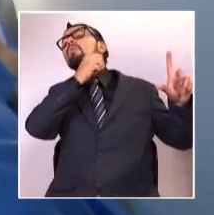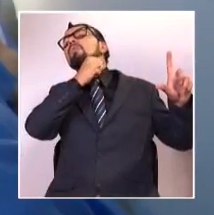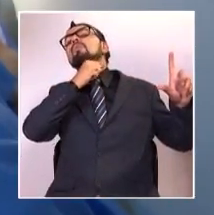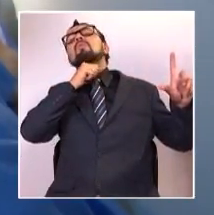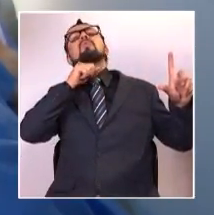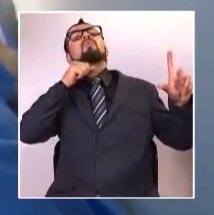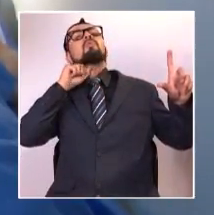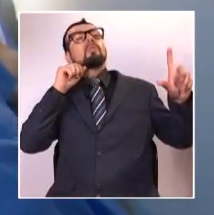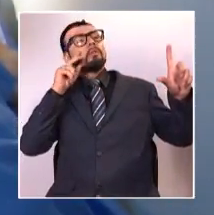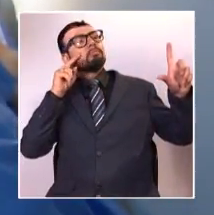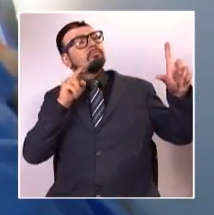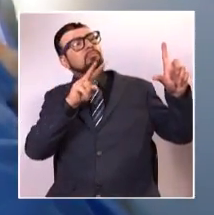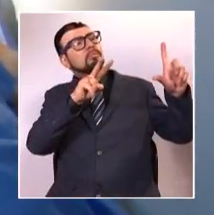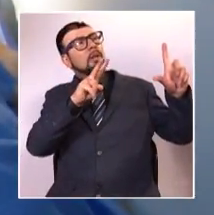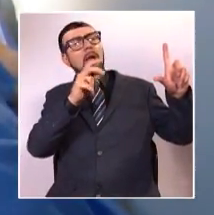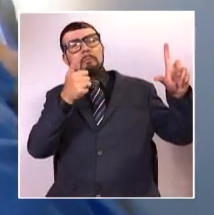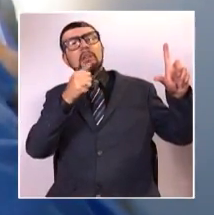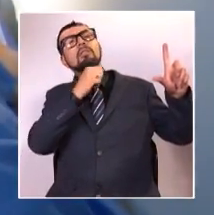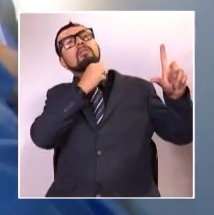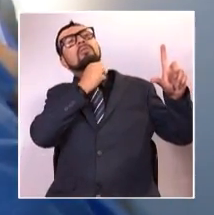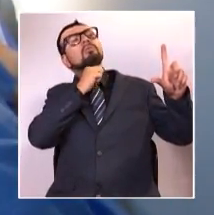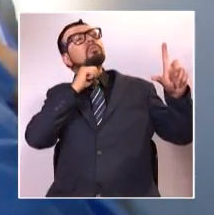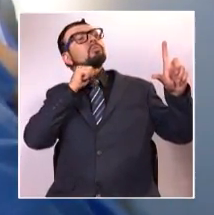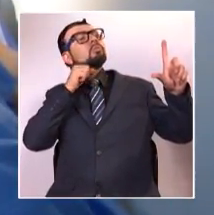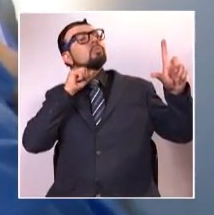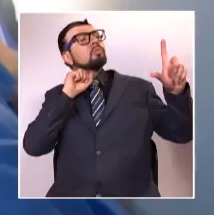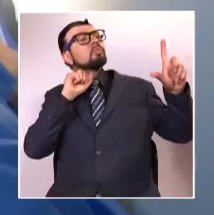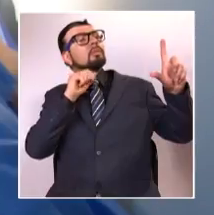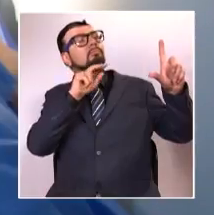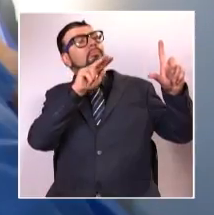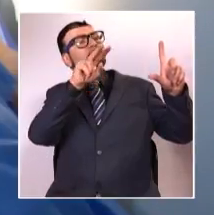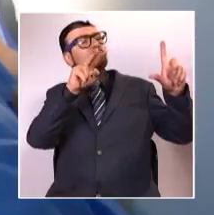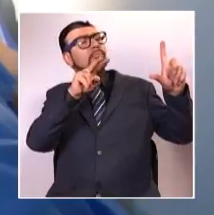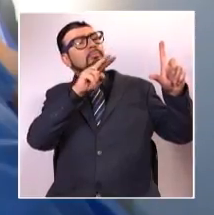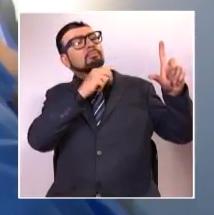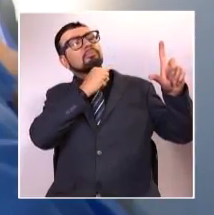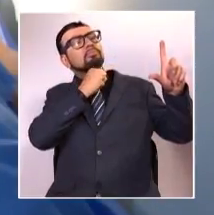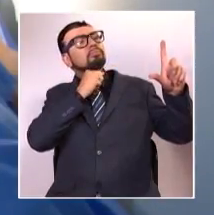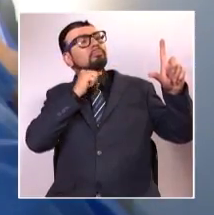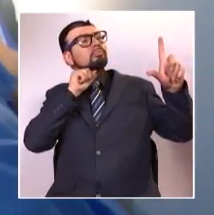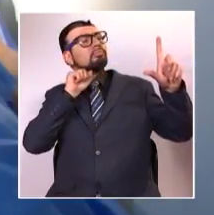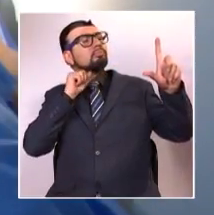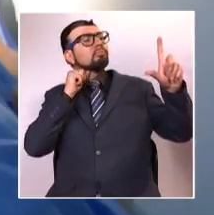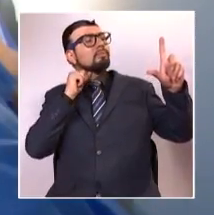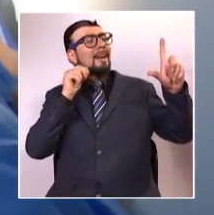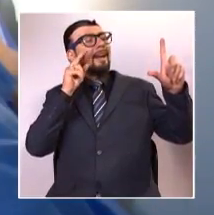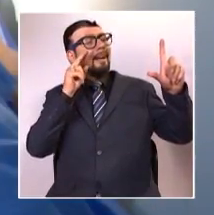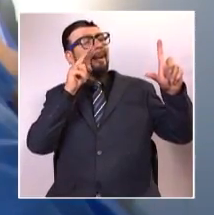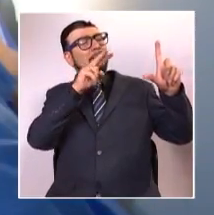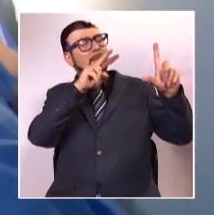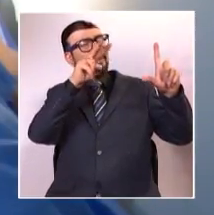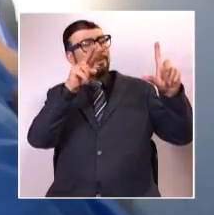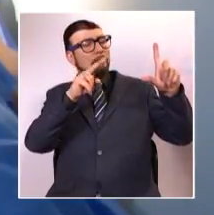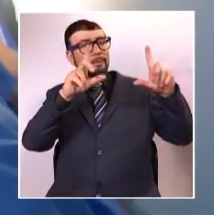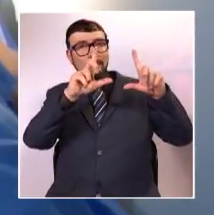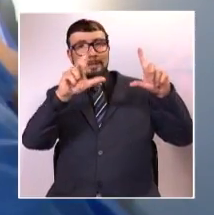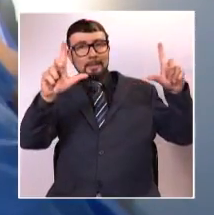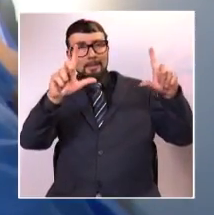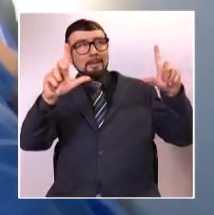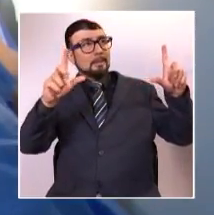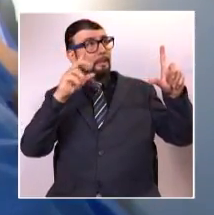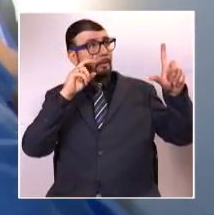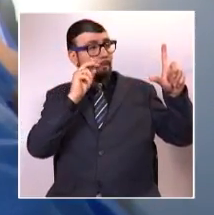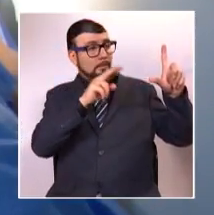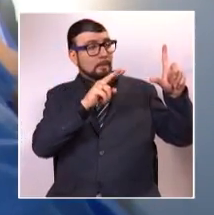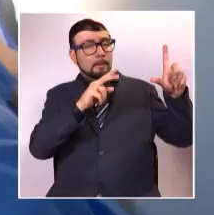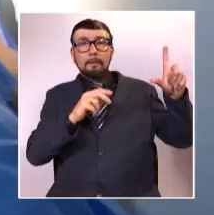superficiales. Nosotros vamos aquí en la parte del cuello a ver la tiroides, que es una